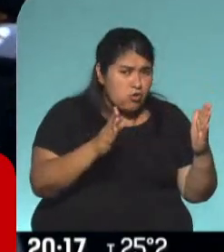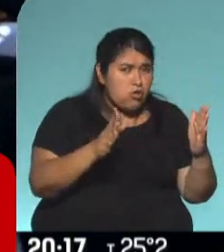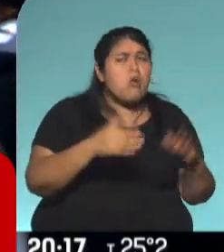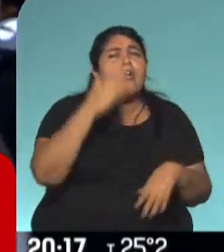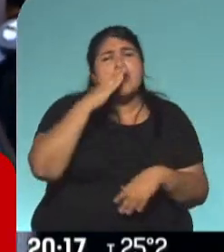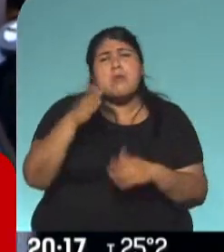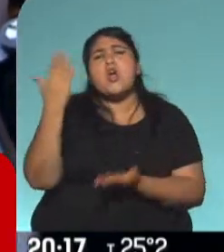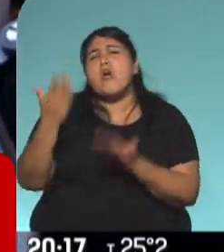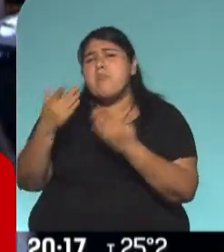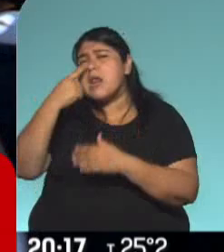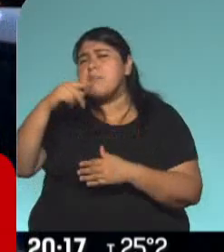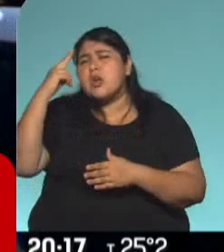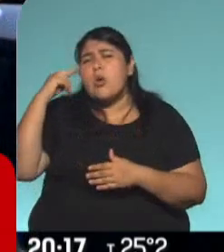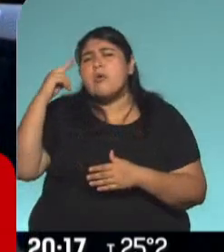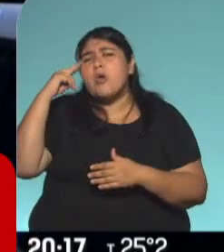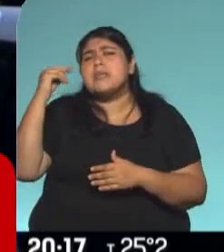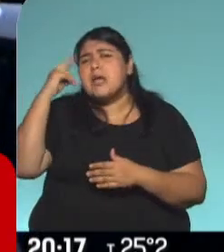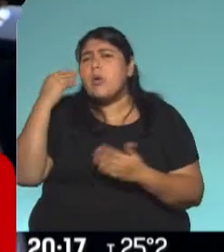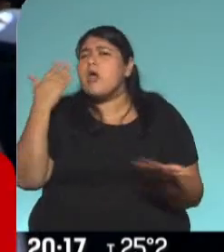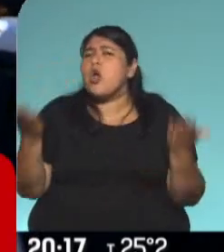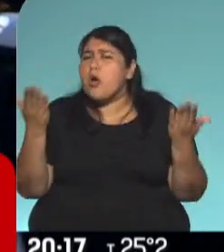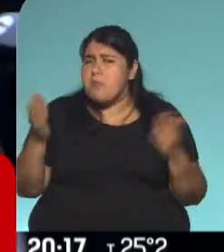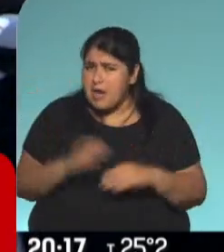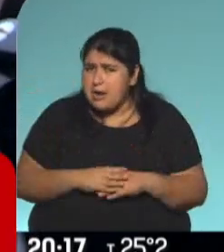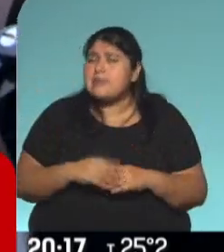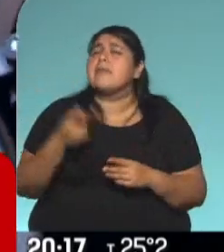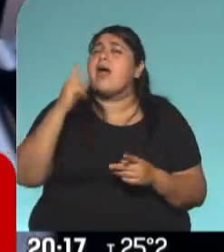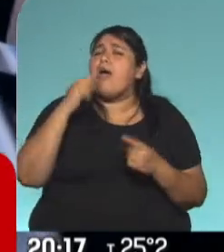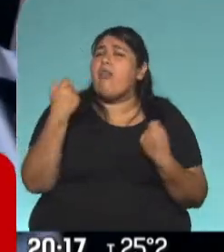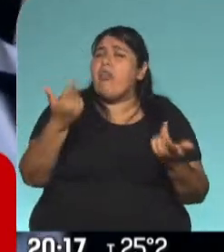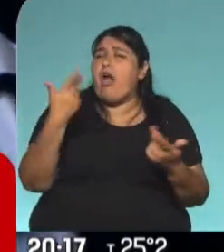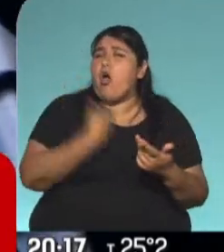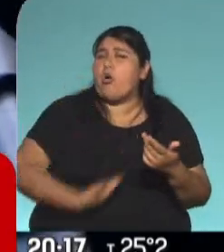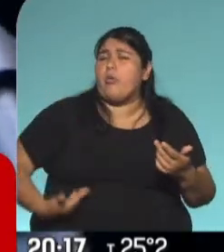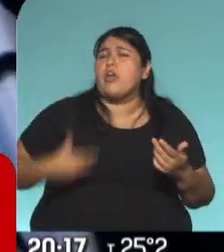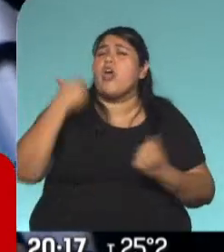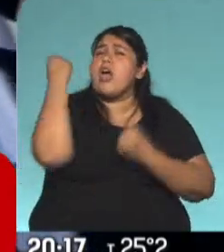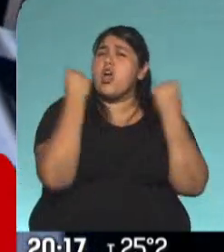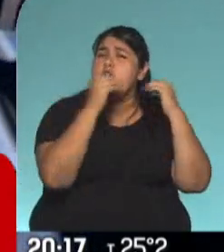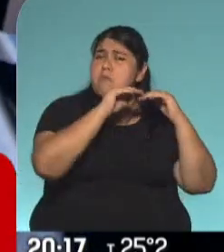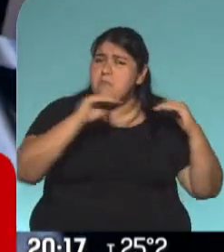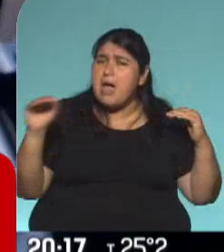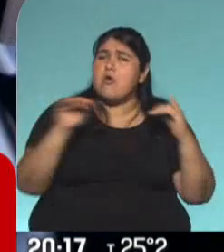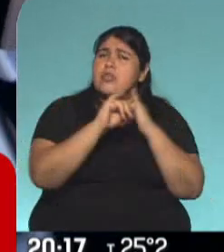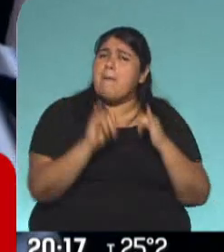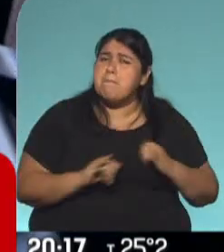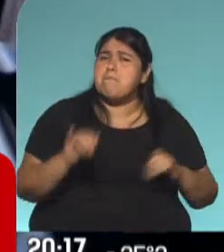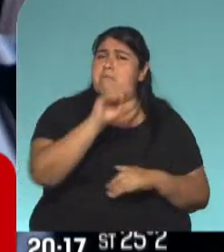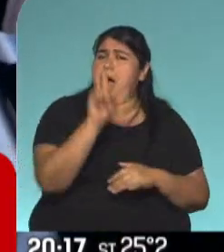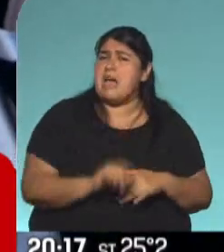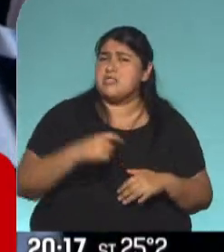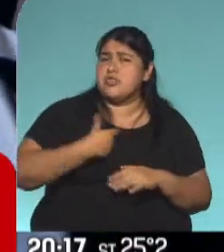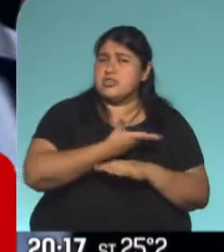del 99 cuando él entregó el gobierno. Un gobierno con estabilidad económica, con paz social, en fin, con